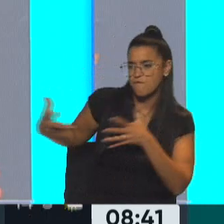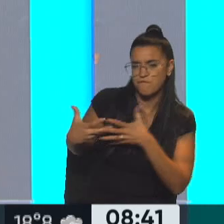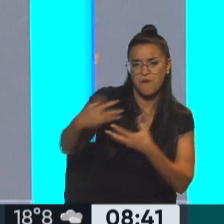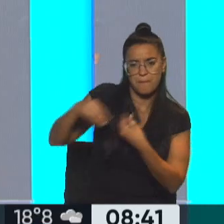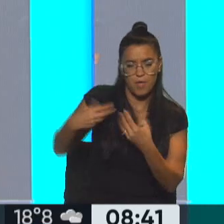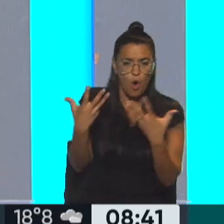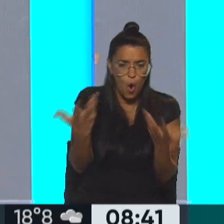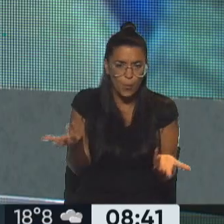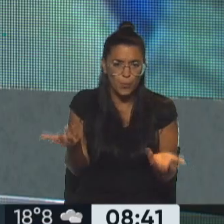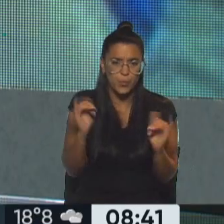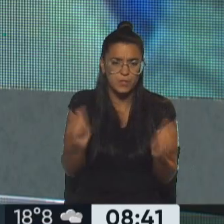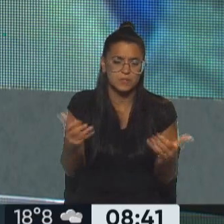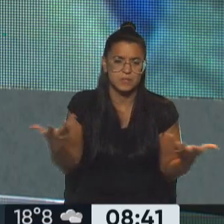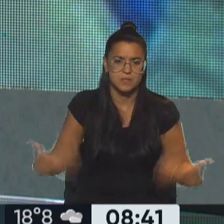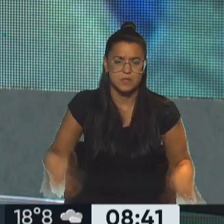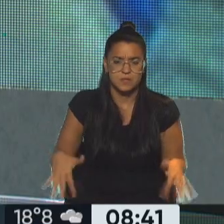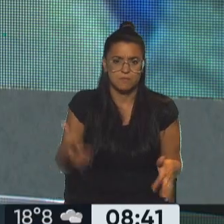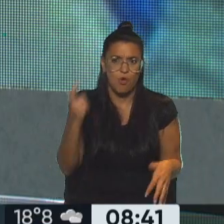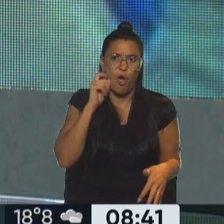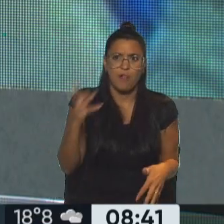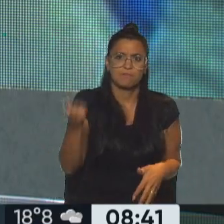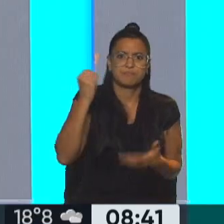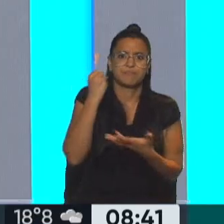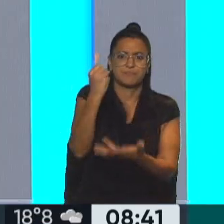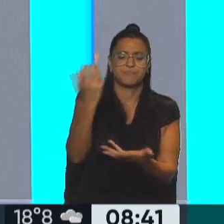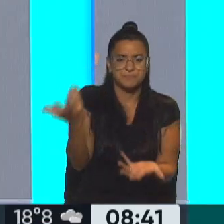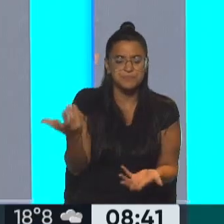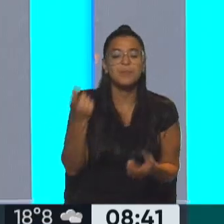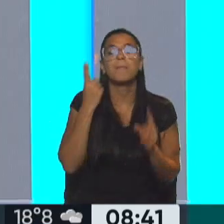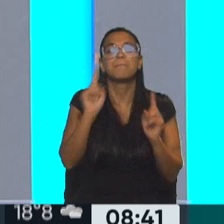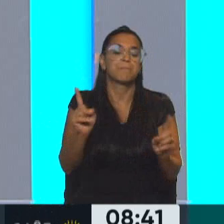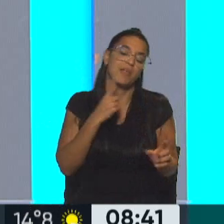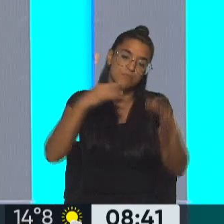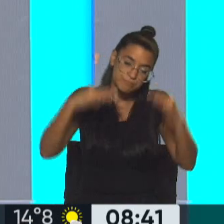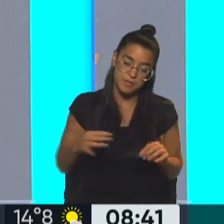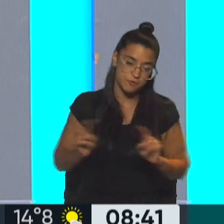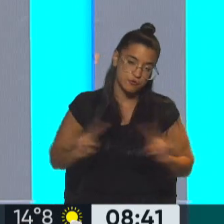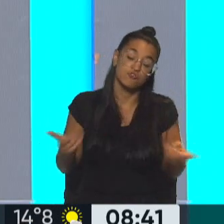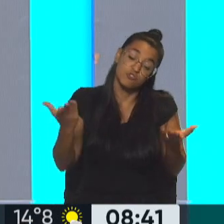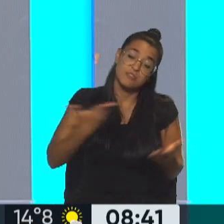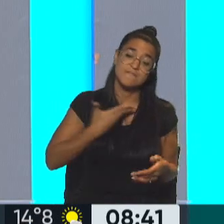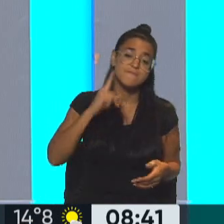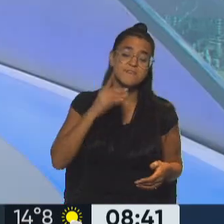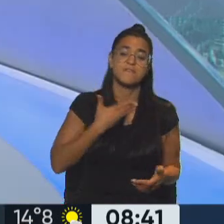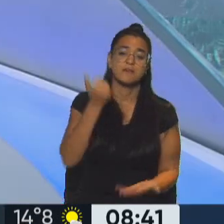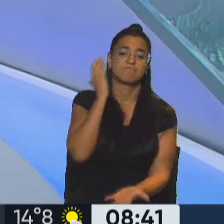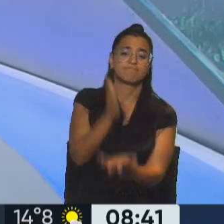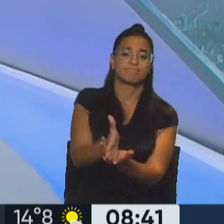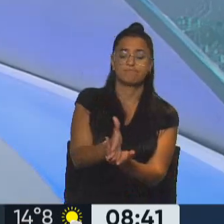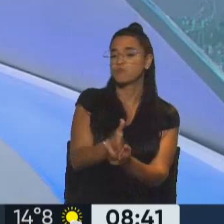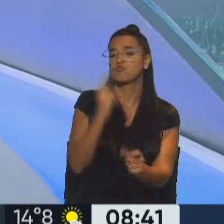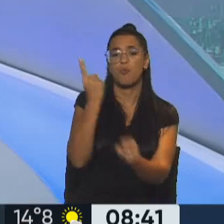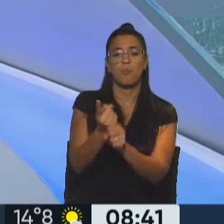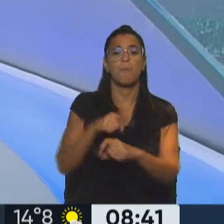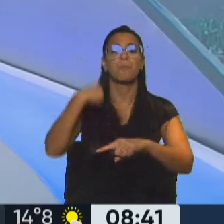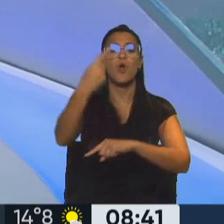es lógico, digamos, un semejante logro. ¿Por qué no iba a tener acceso? Pero no hizo las cosas como corresponde y la FIFA lo sancionó. No va a poder